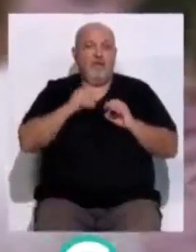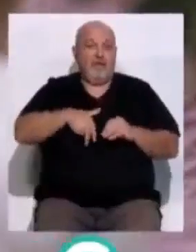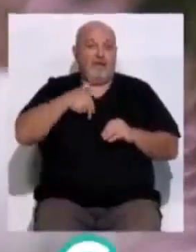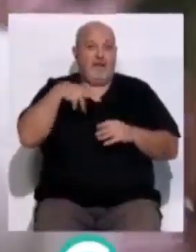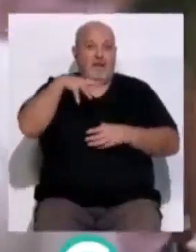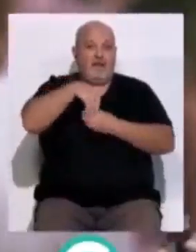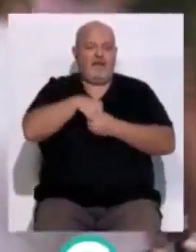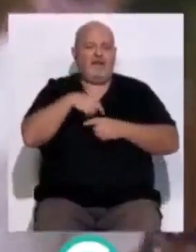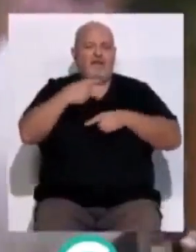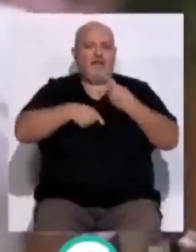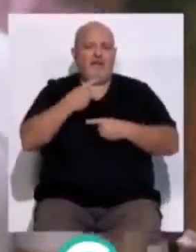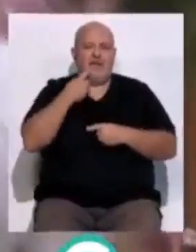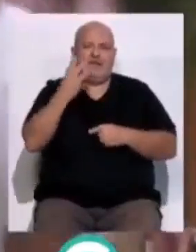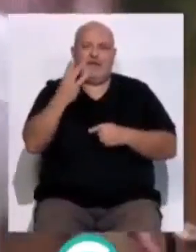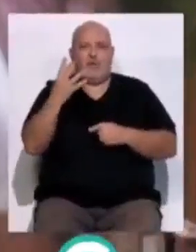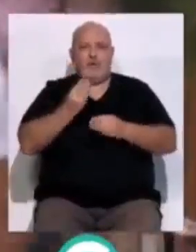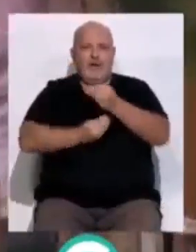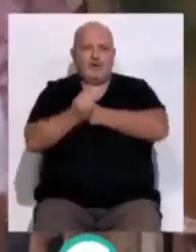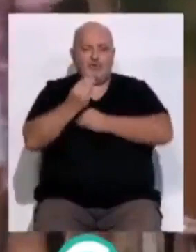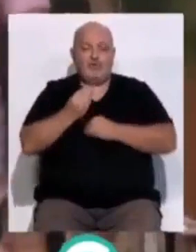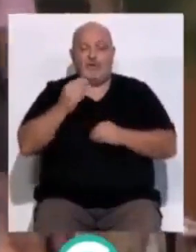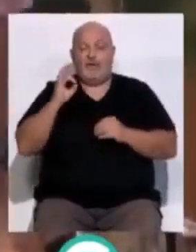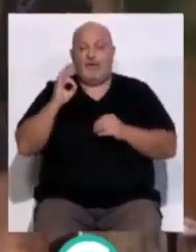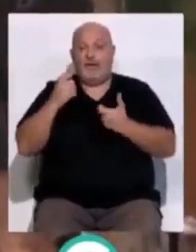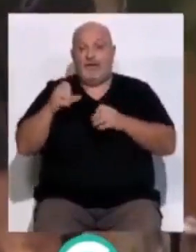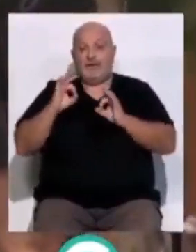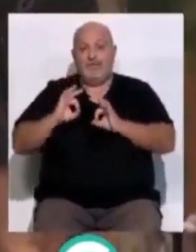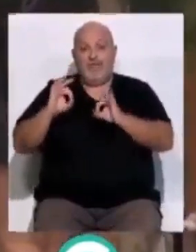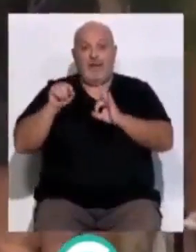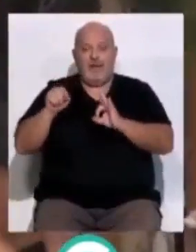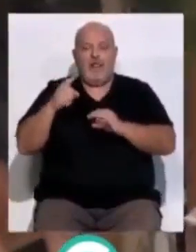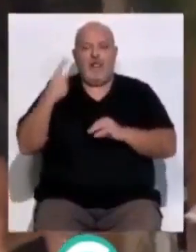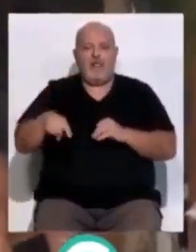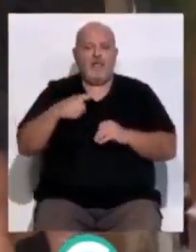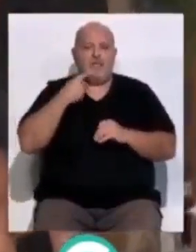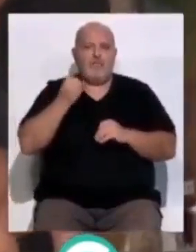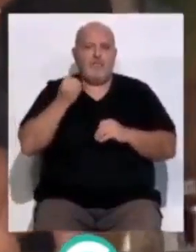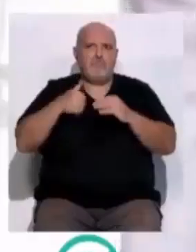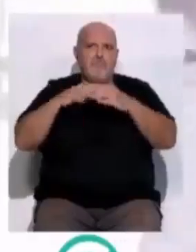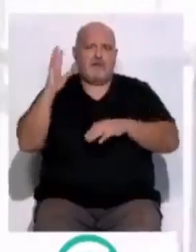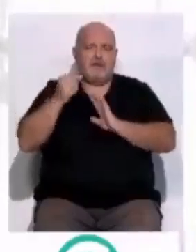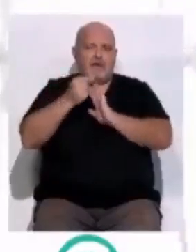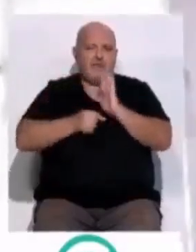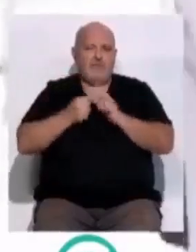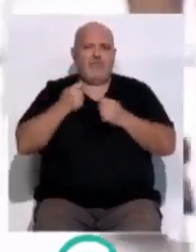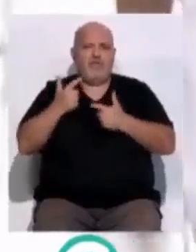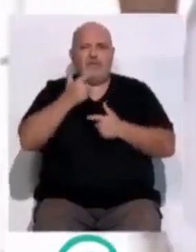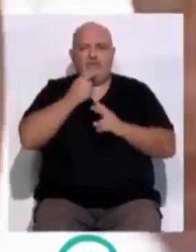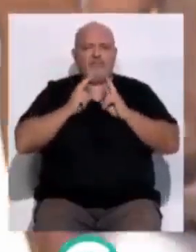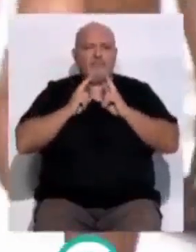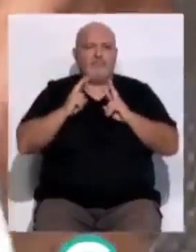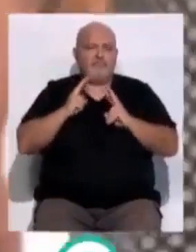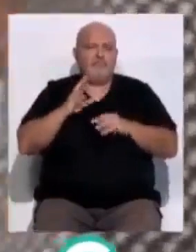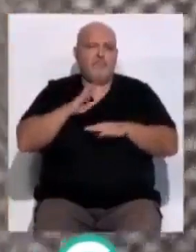se integran las familias que tienen 3 y 4 hijos, mientras que en la categoría especial se tienen en cuenta más requisitos, facilitando